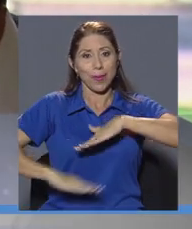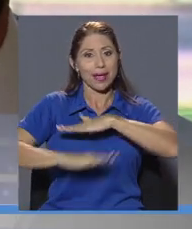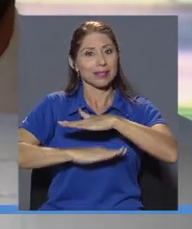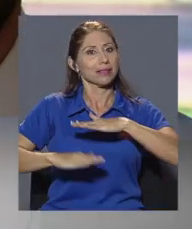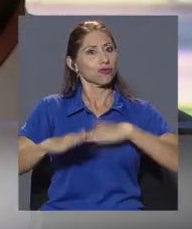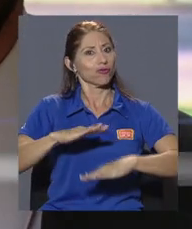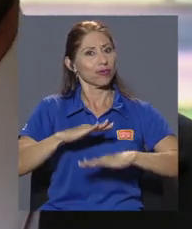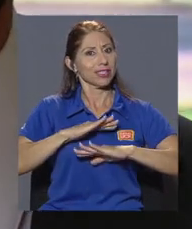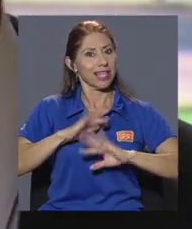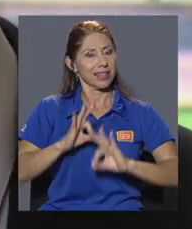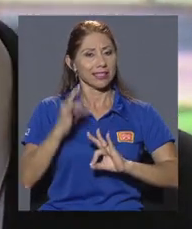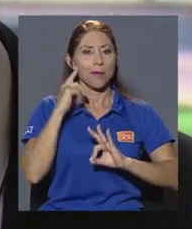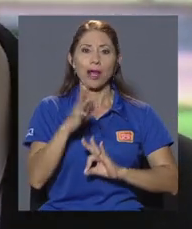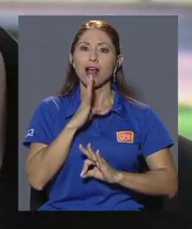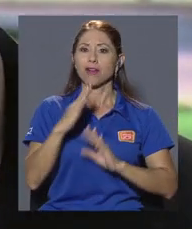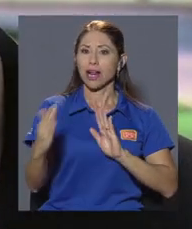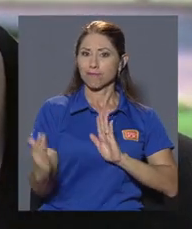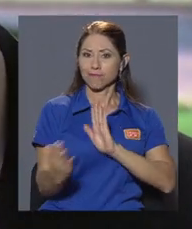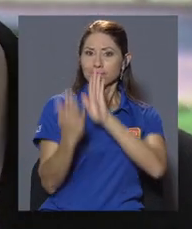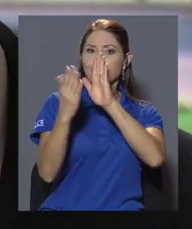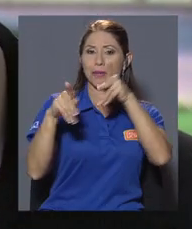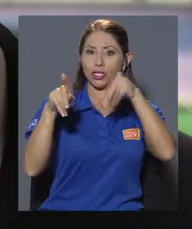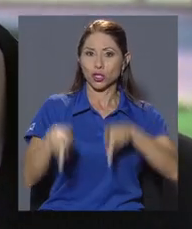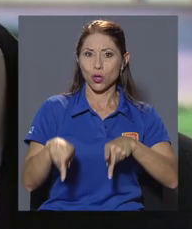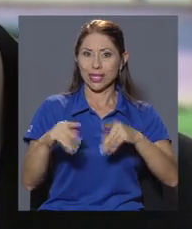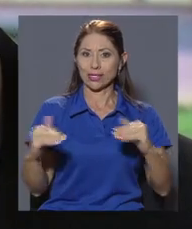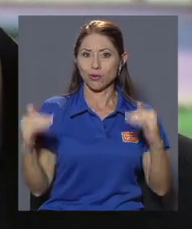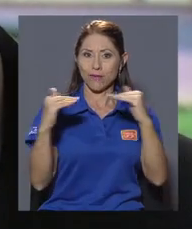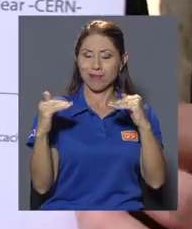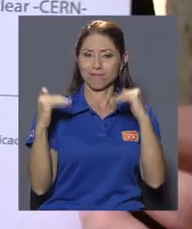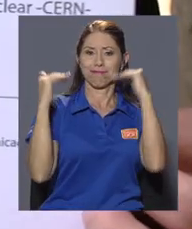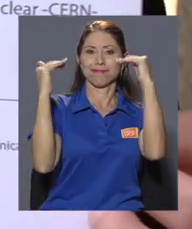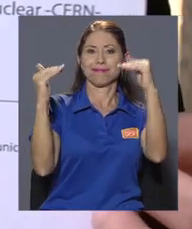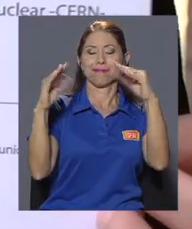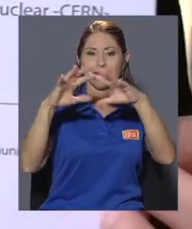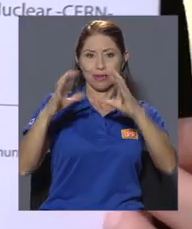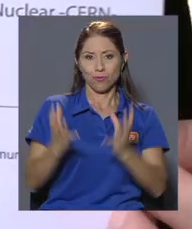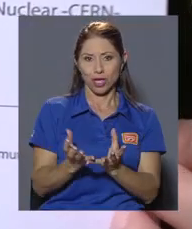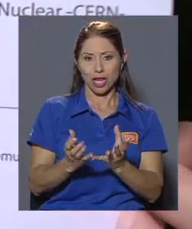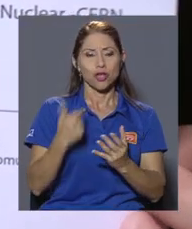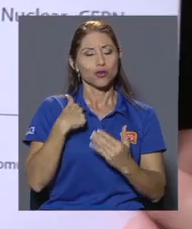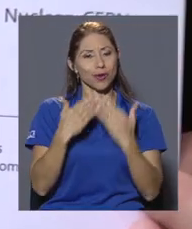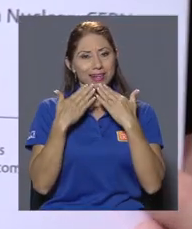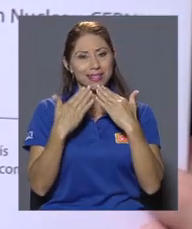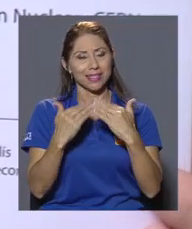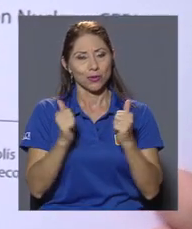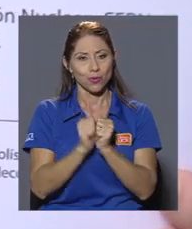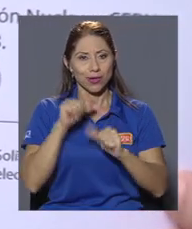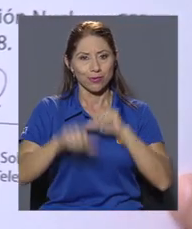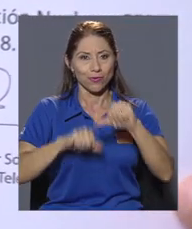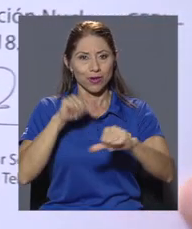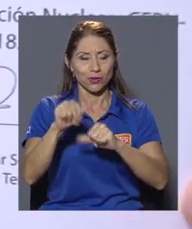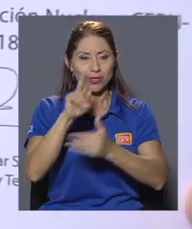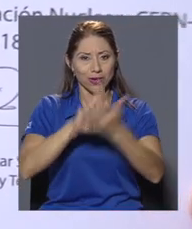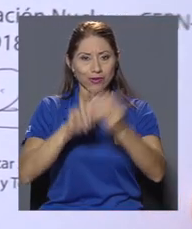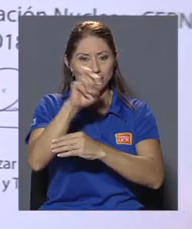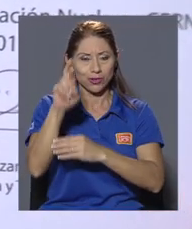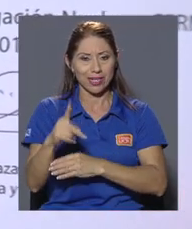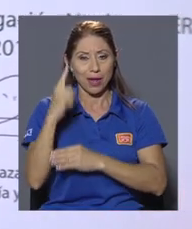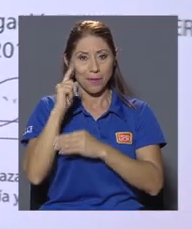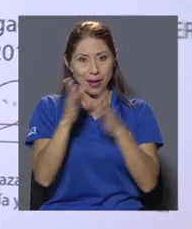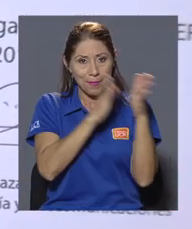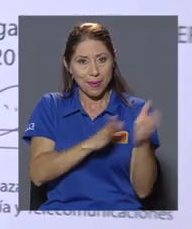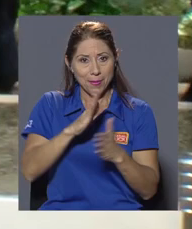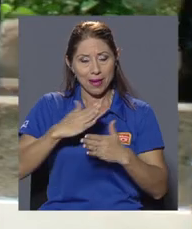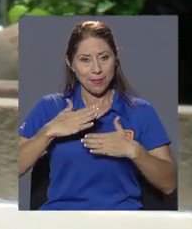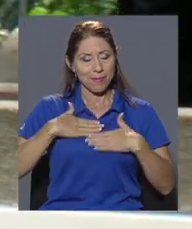con personas de muy alto rango a nivel mundial, por lo que yo estoy sumamente agradecido con el esfuerzo de la Universidad de Costa Rica en todos los ámbitos por